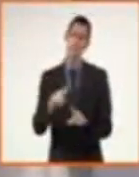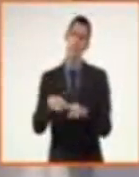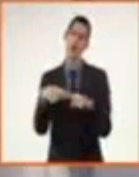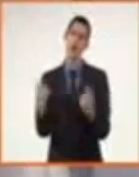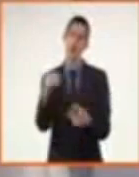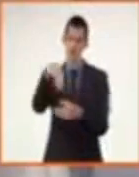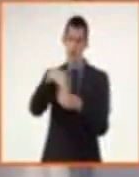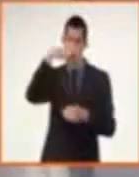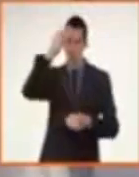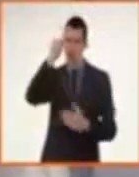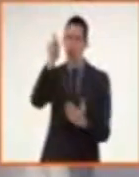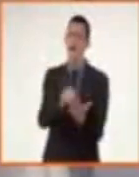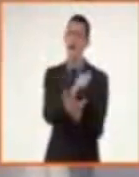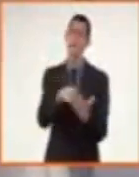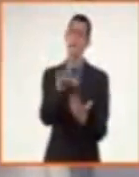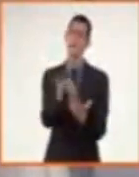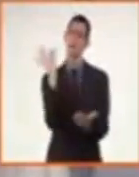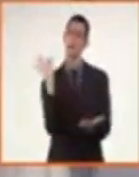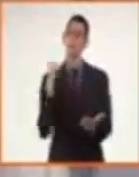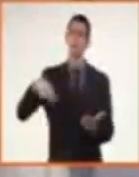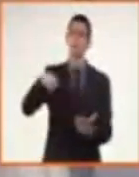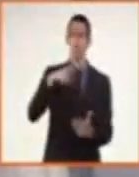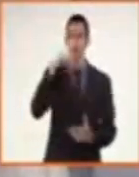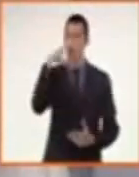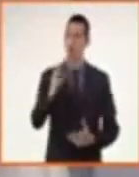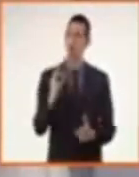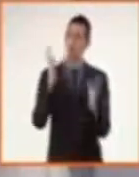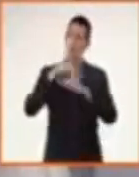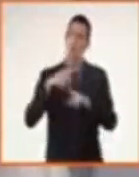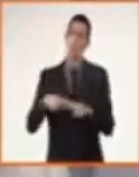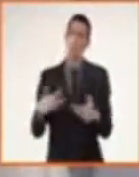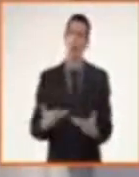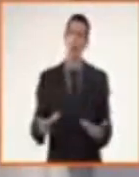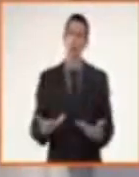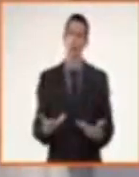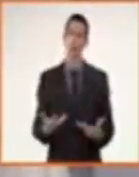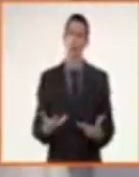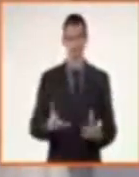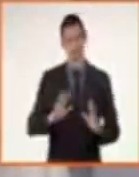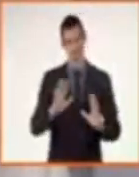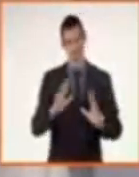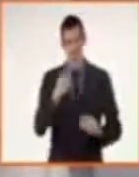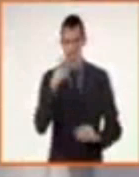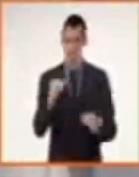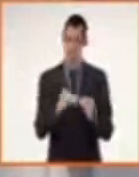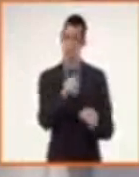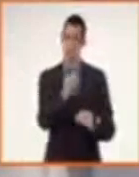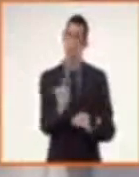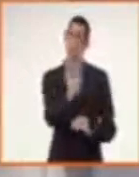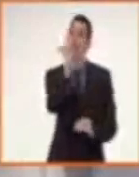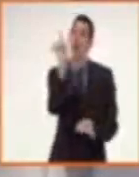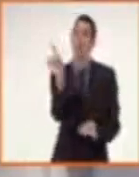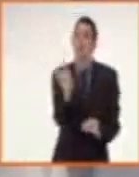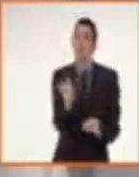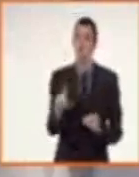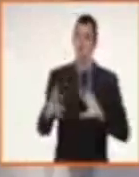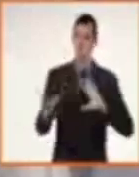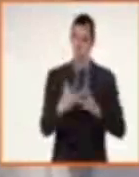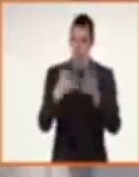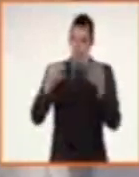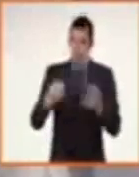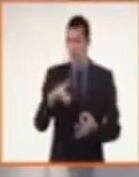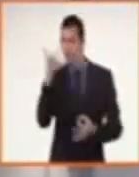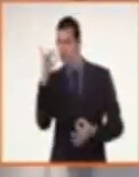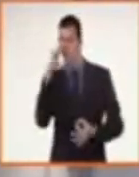nena, porque si hay elecciones. Me dijo ella, sí, pero yo, la matriz que está sembrada, yo tengo que preguntarle con la matriz. Digo, bueno, pero si todos reproducen